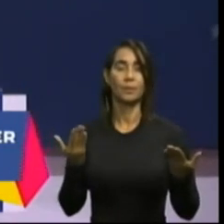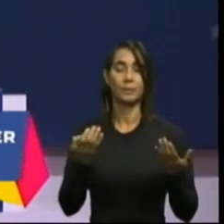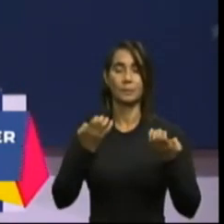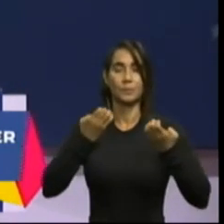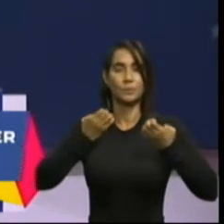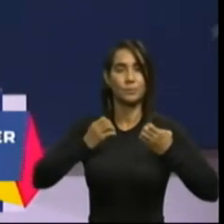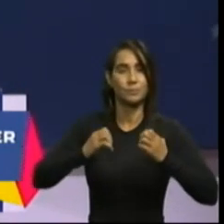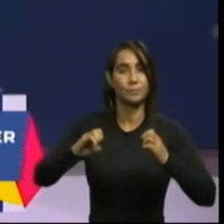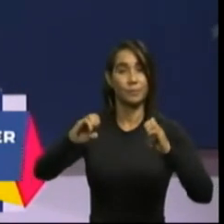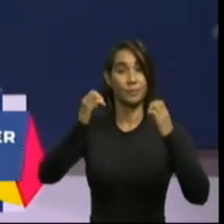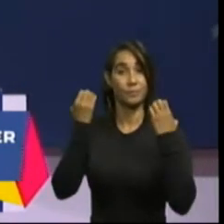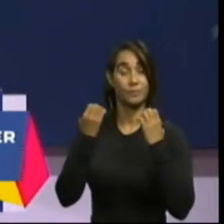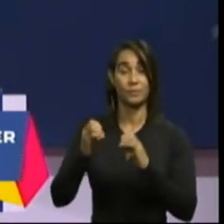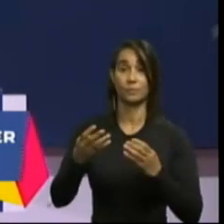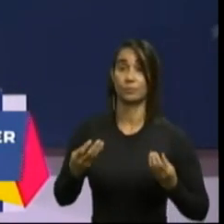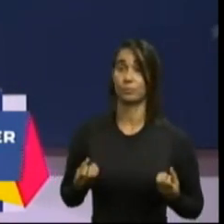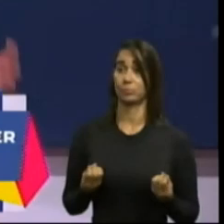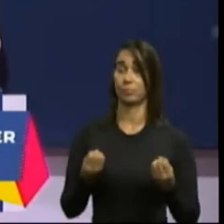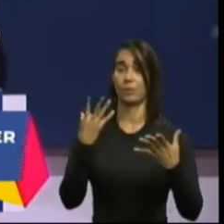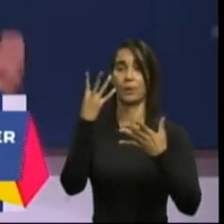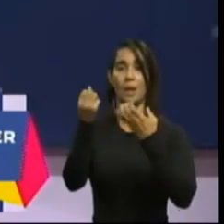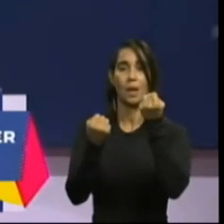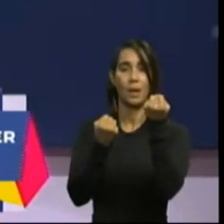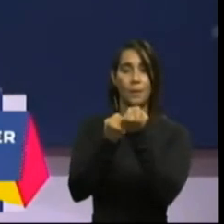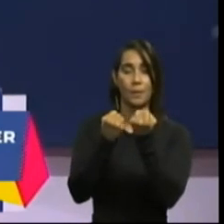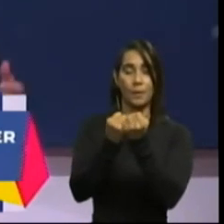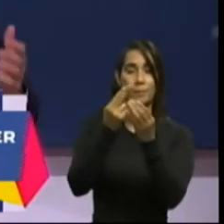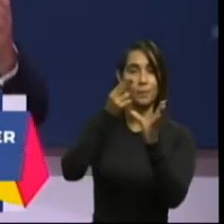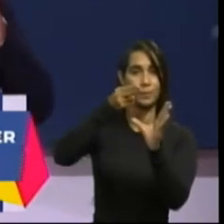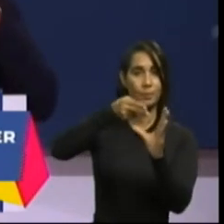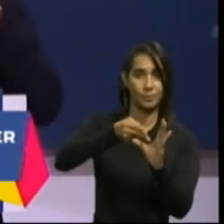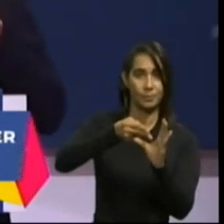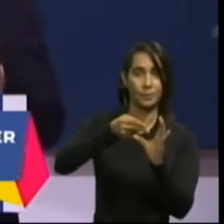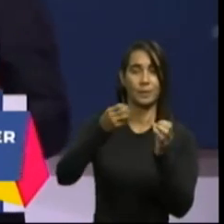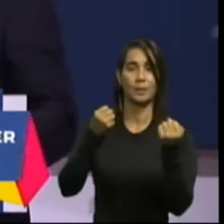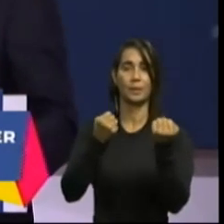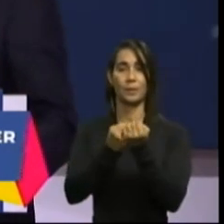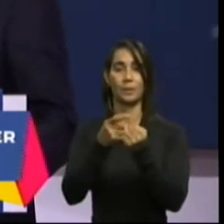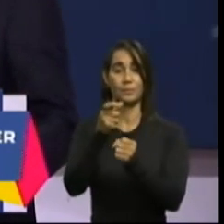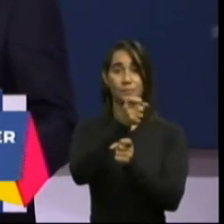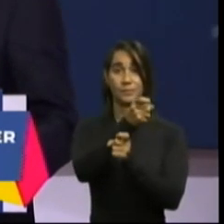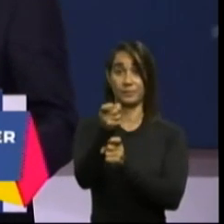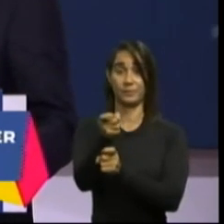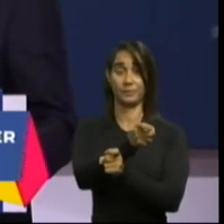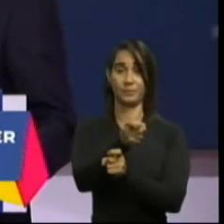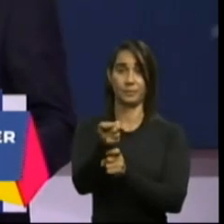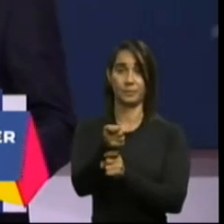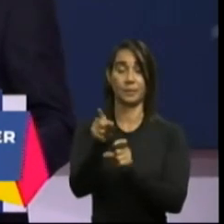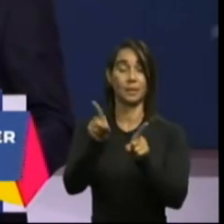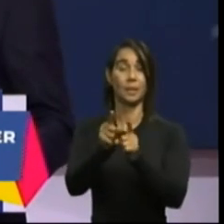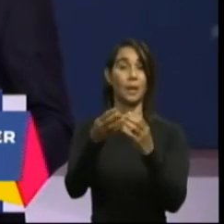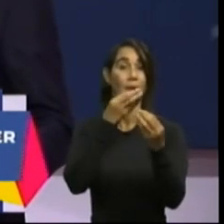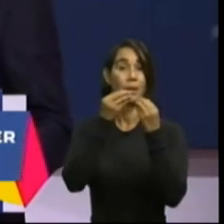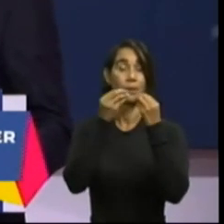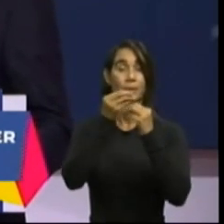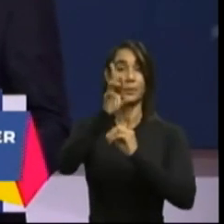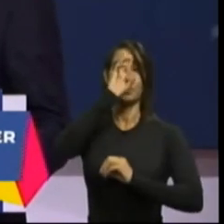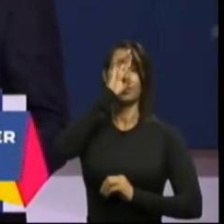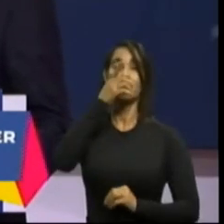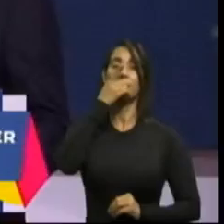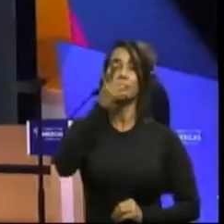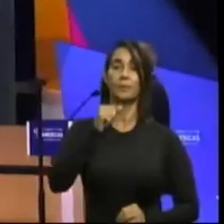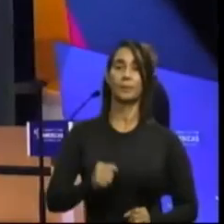enorme sacrificio fiscal para subsidiar combustibles, subsidiar fertilizantes y alimentos para nuestra